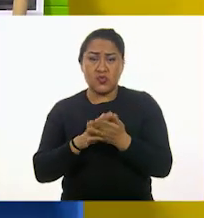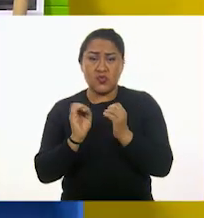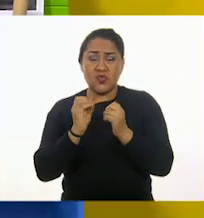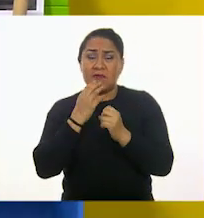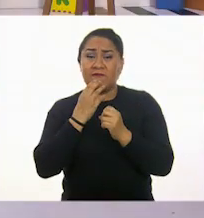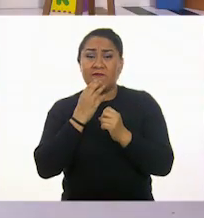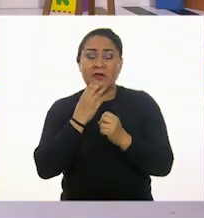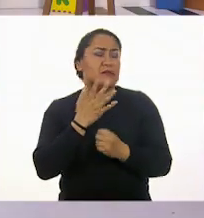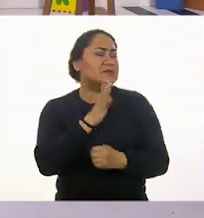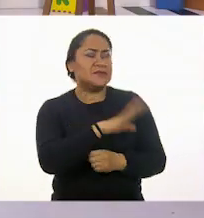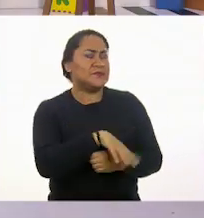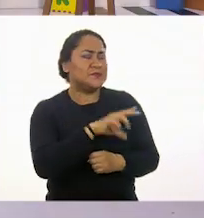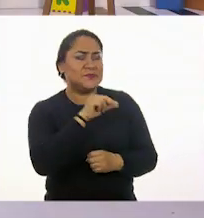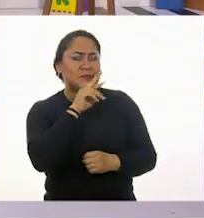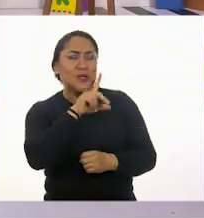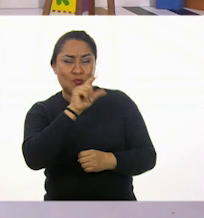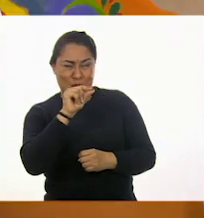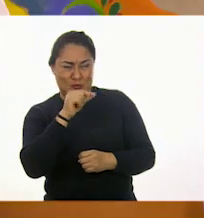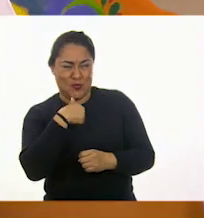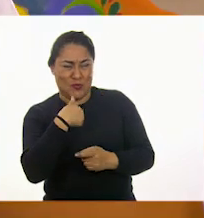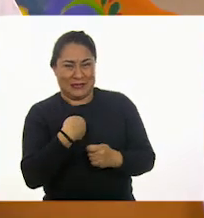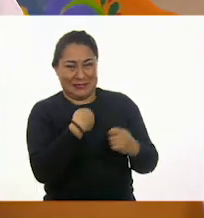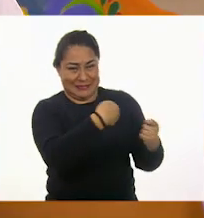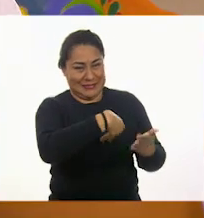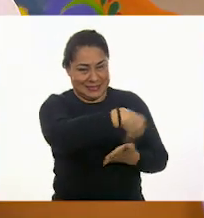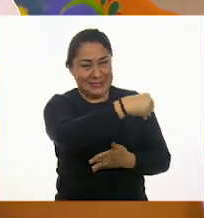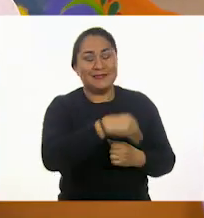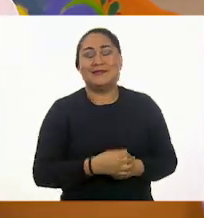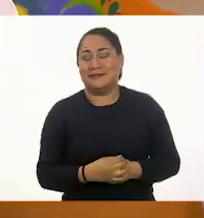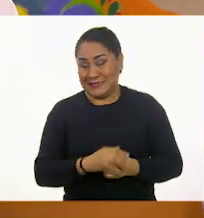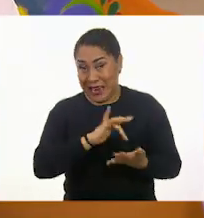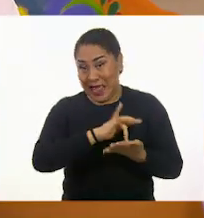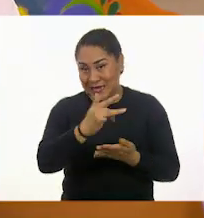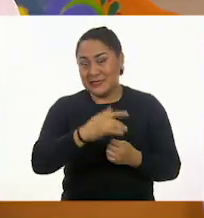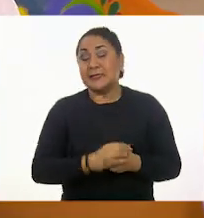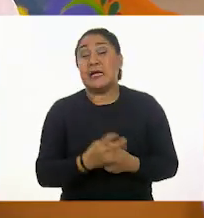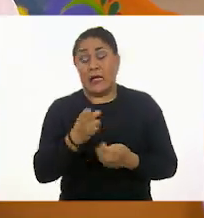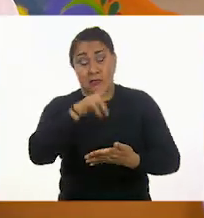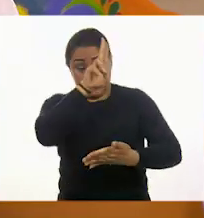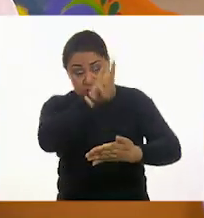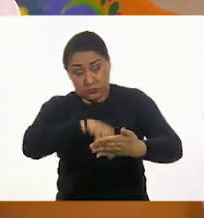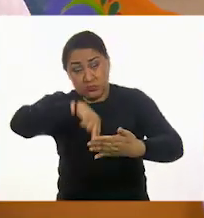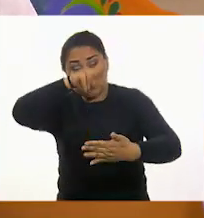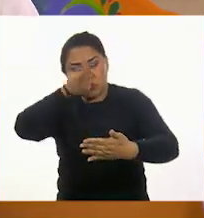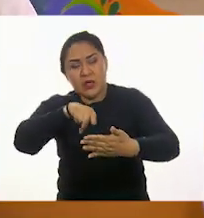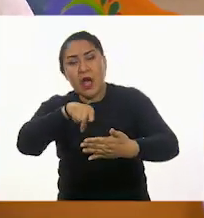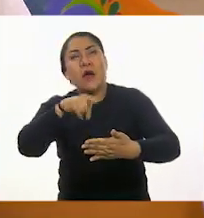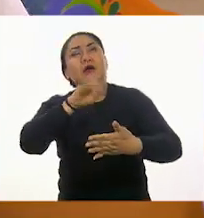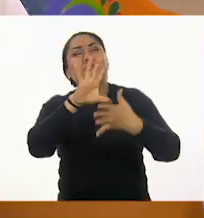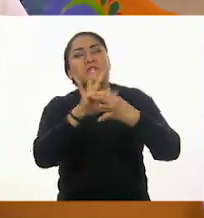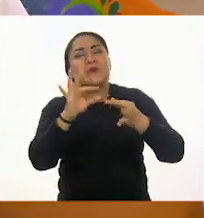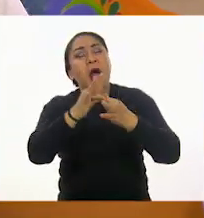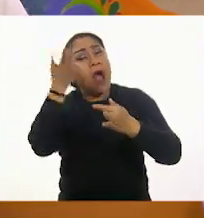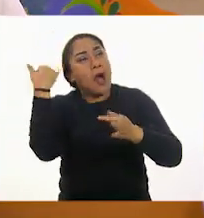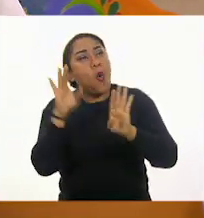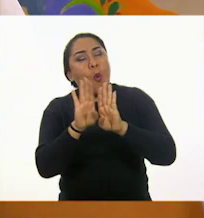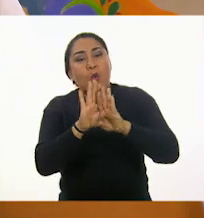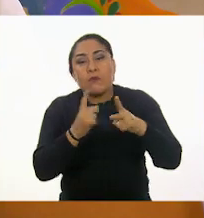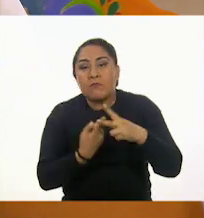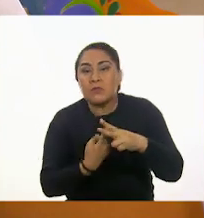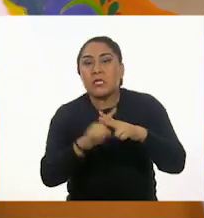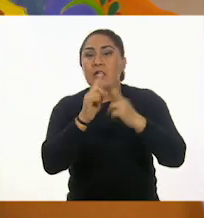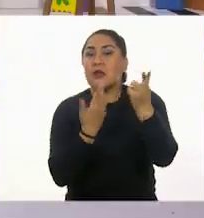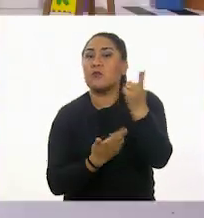te preocupes, ahorita te lo paso. Gracias. En este mural se plasma la visión del inicio de la Revolución Mexicana.